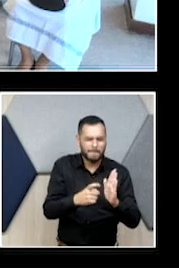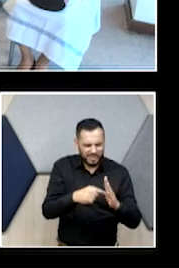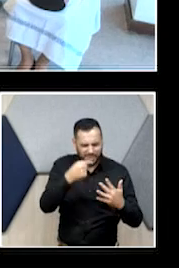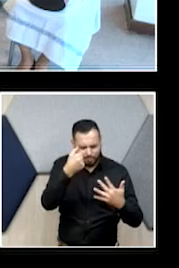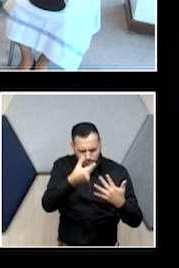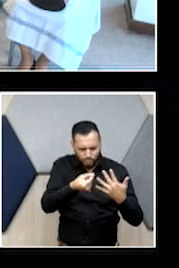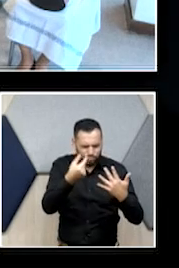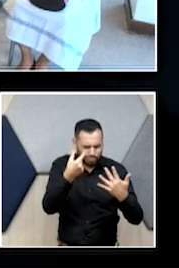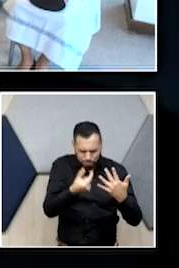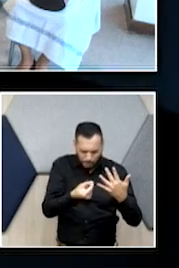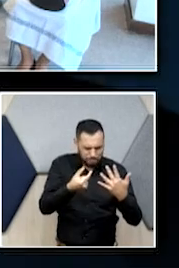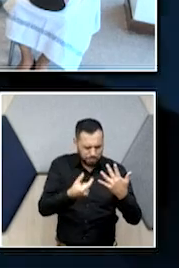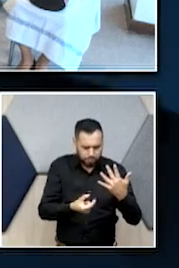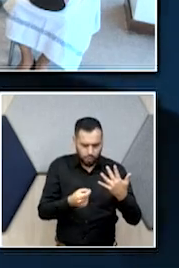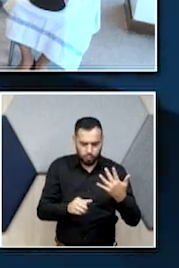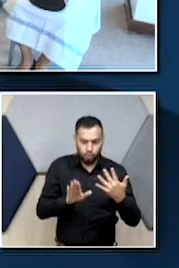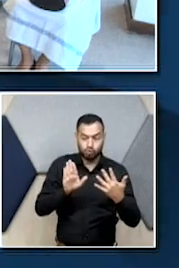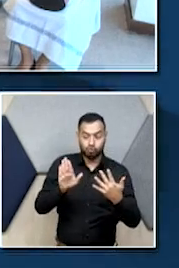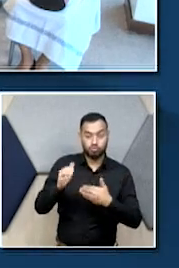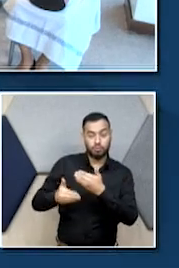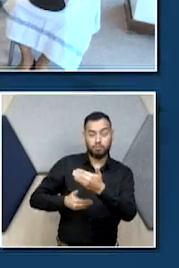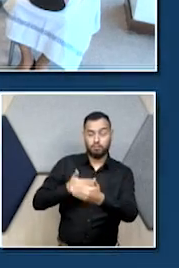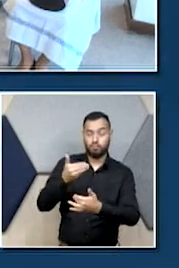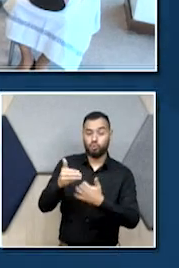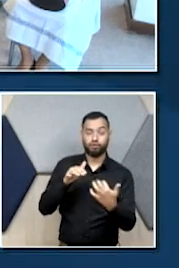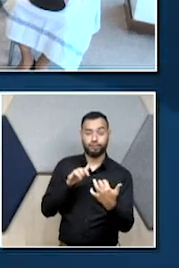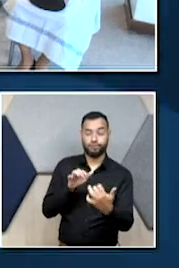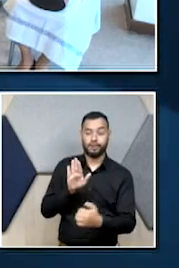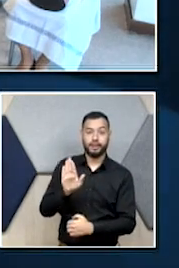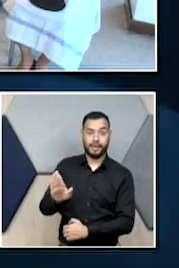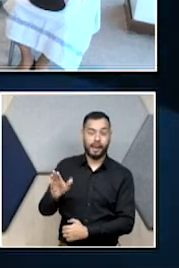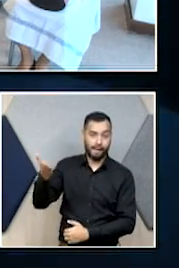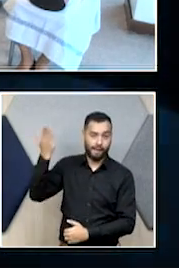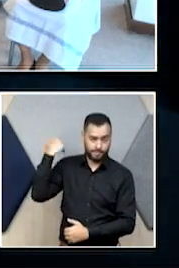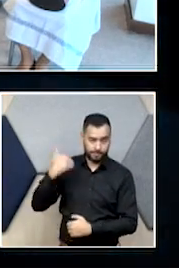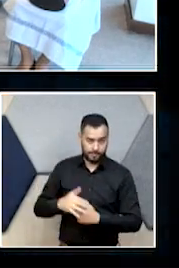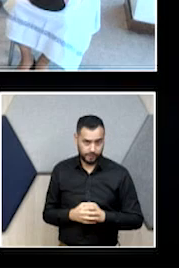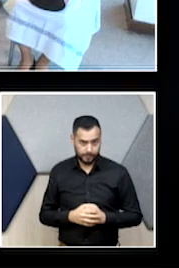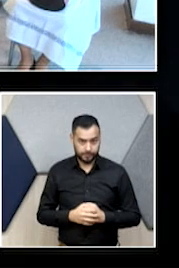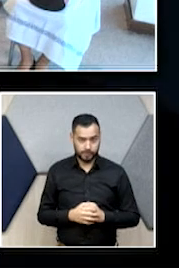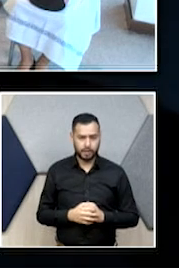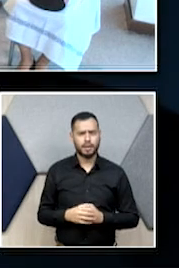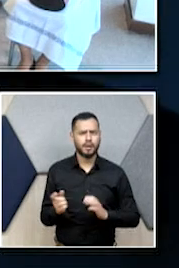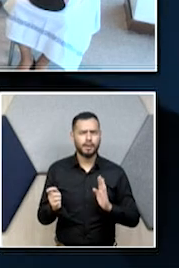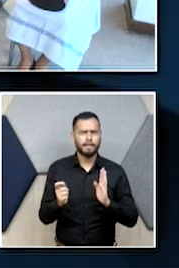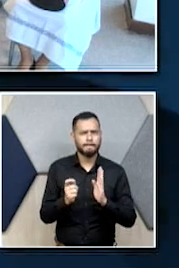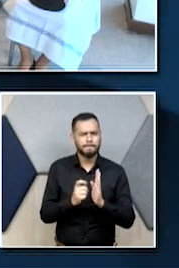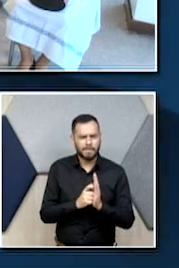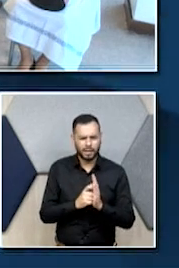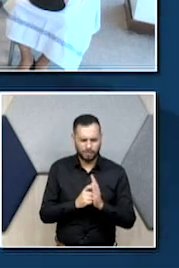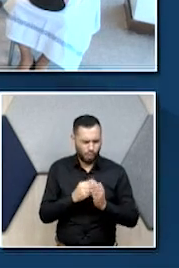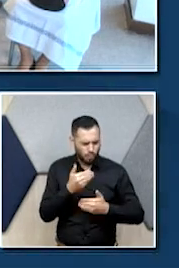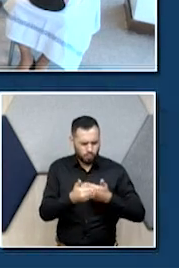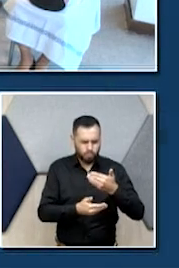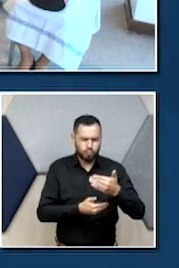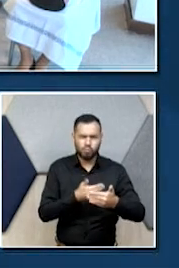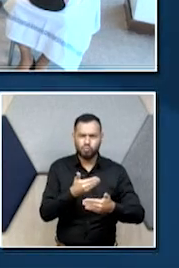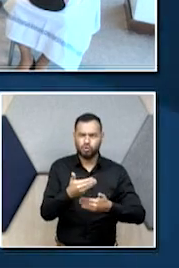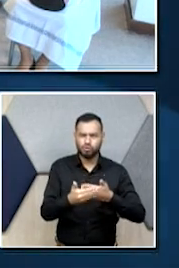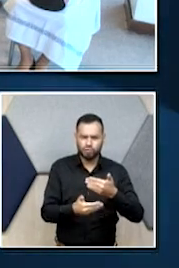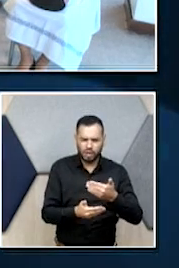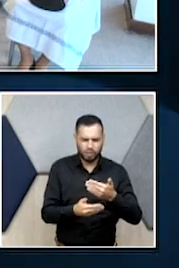sobre su participación en el conflicto. Pero el esquema, el modelo de